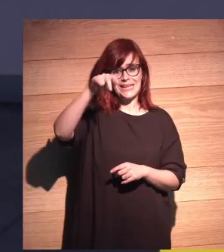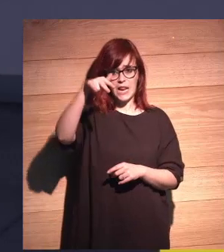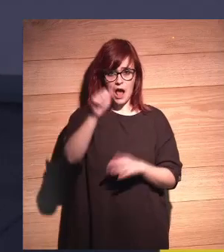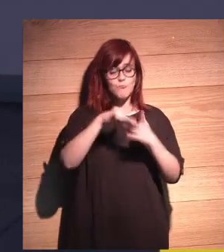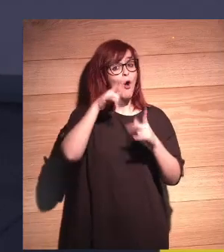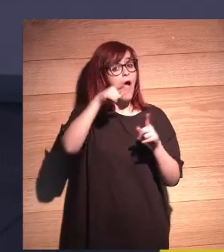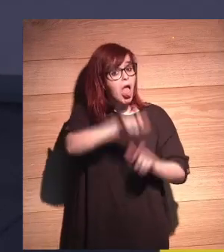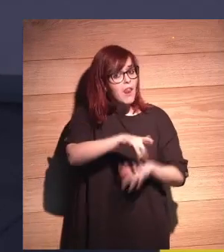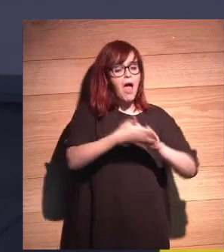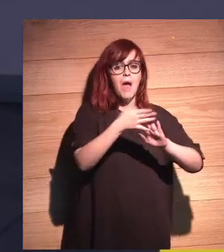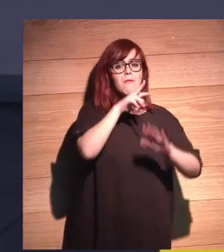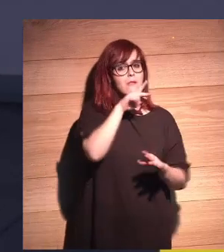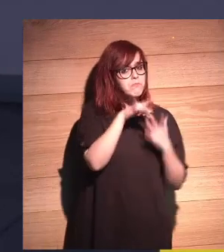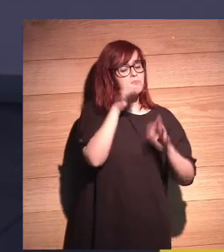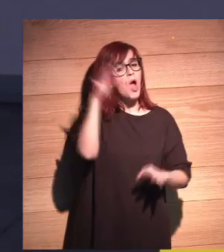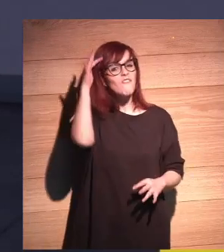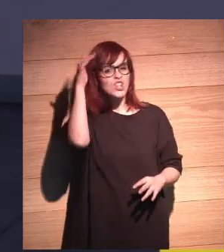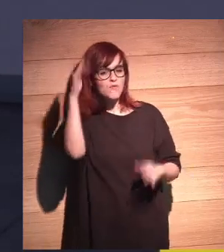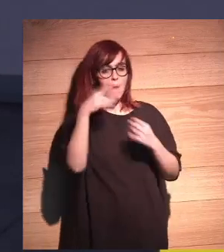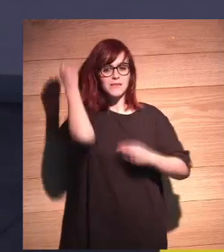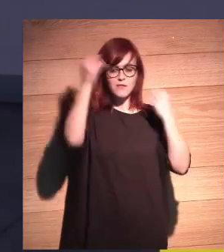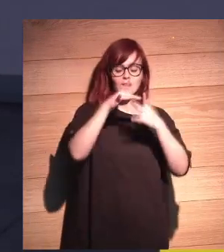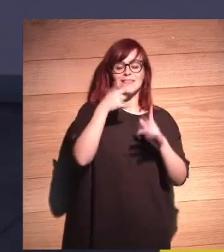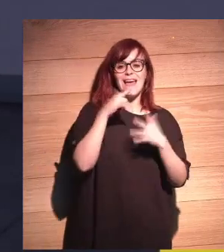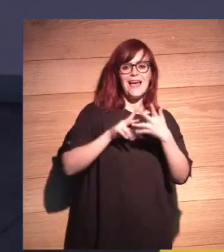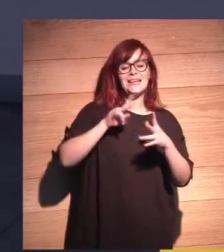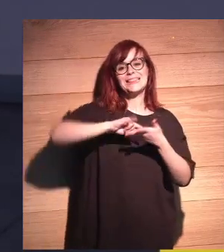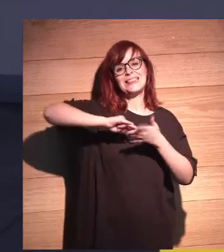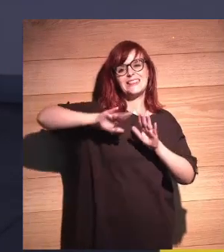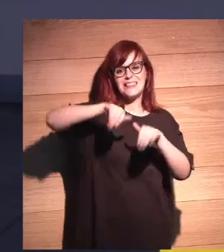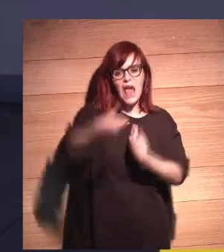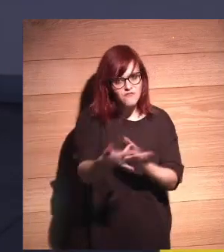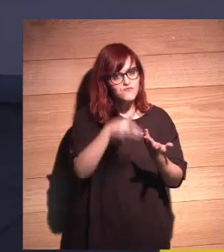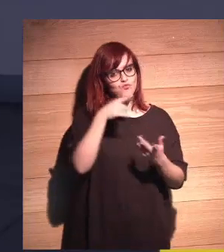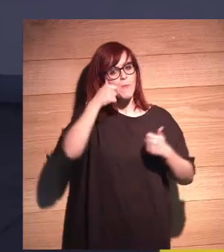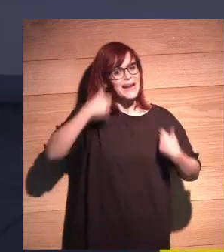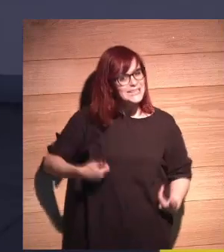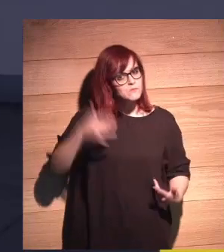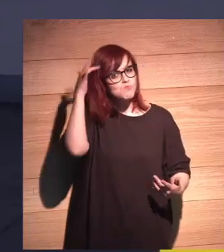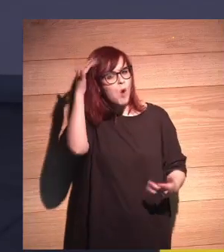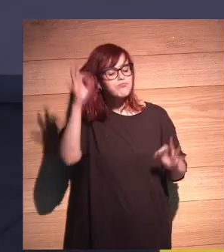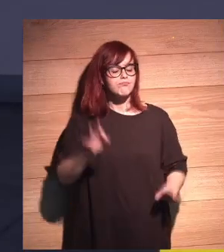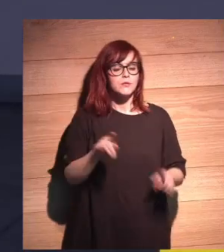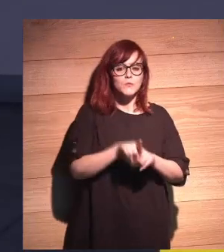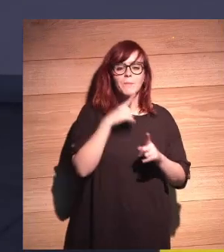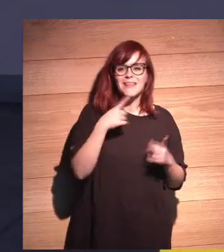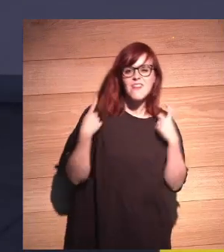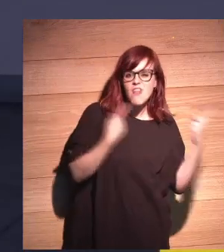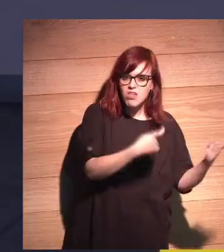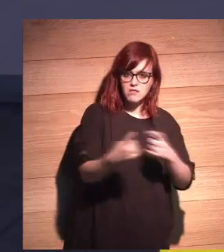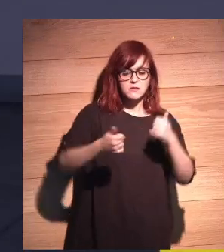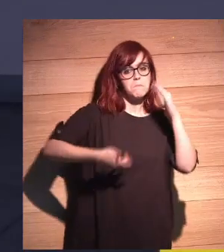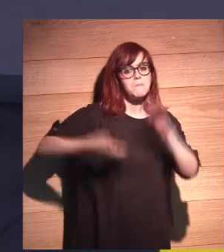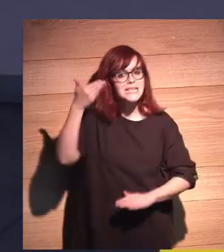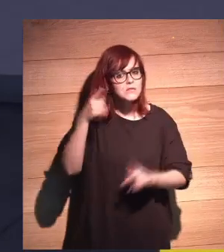un filósofo pensador del transhumanismo. Se ha dedicado a analizar la imperiosa